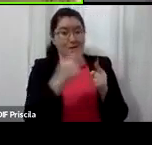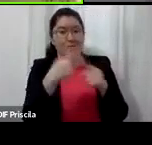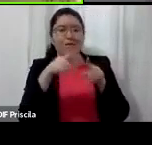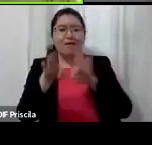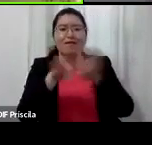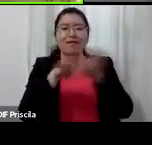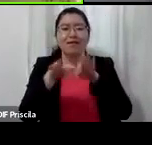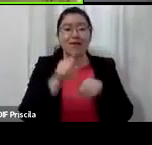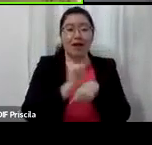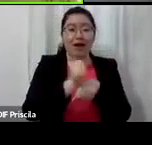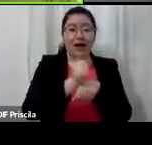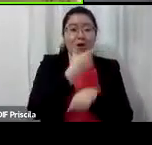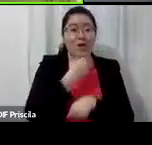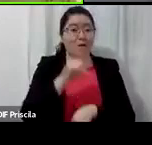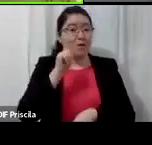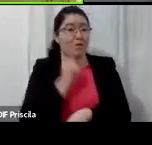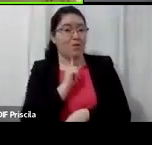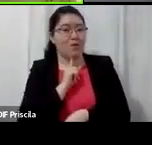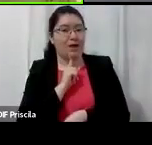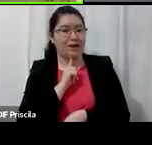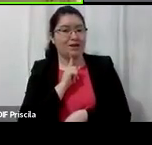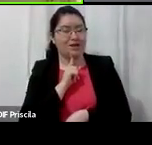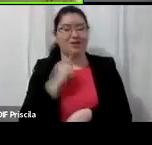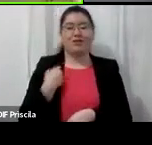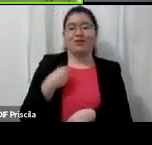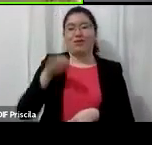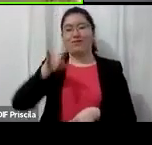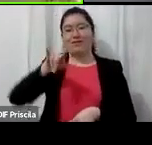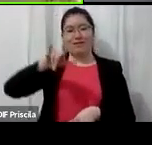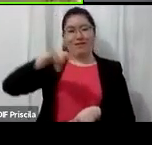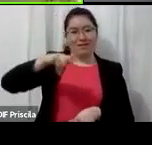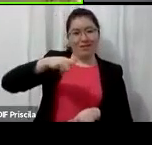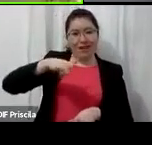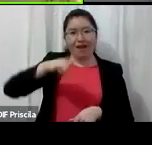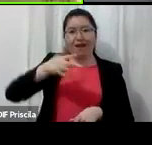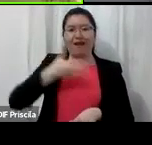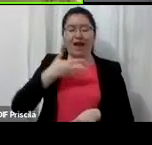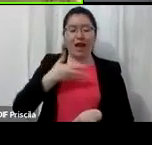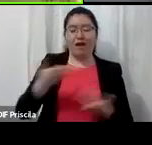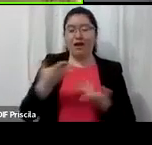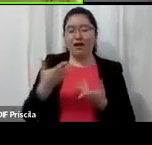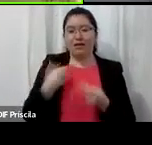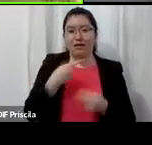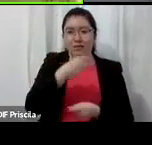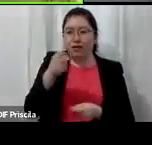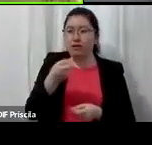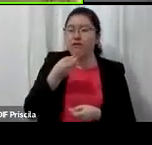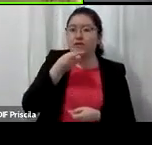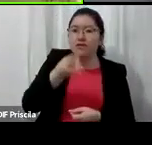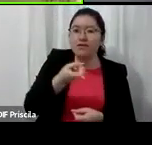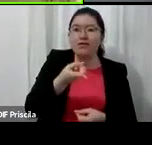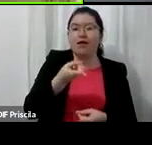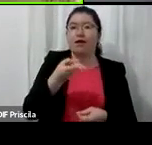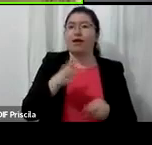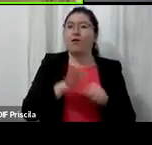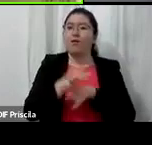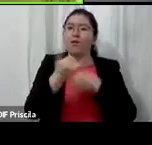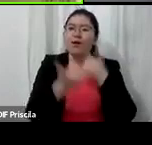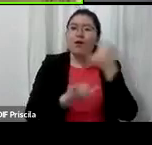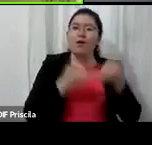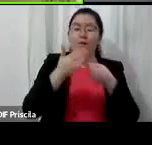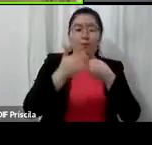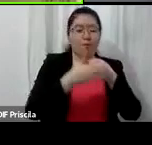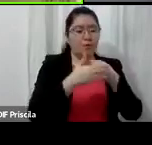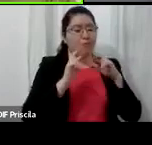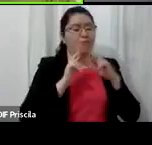los niños, era poder soltar sus planeaciones y abrir el espacio para que las niñas y niños dijeran qué quieren jugar la siguiente vez que